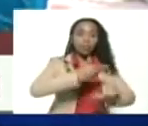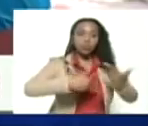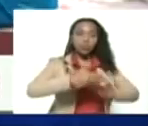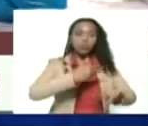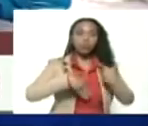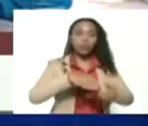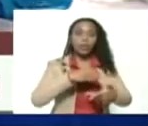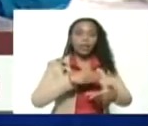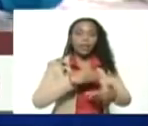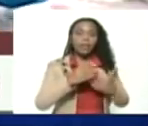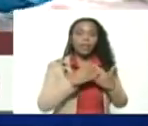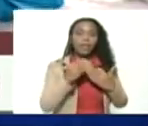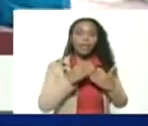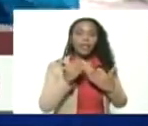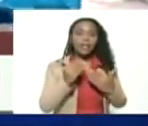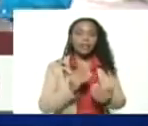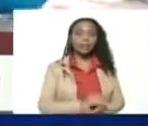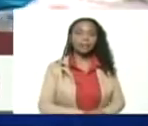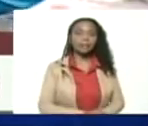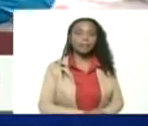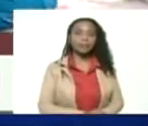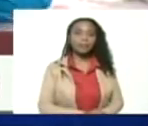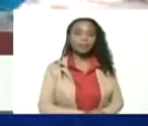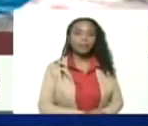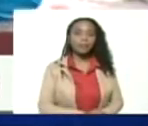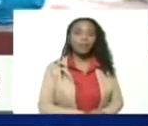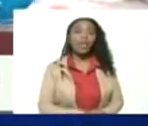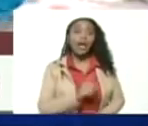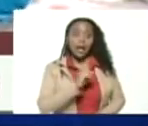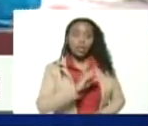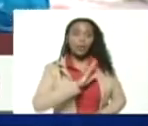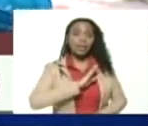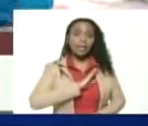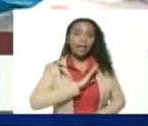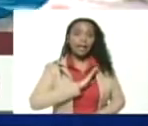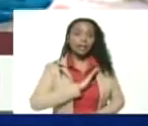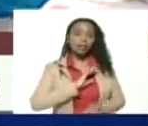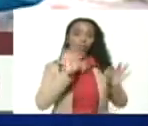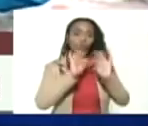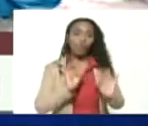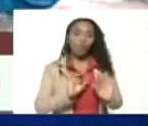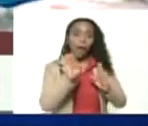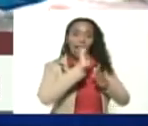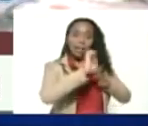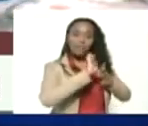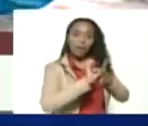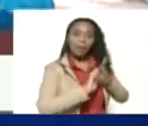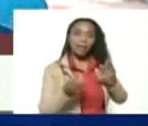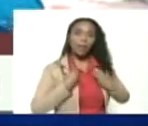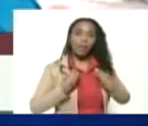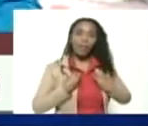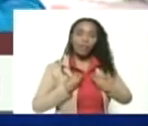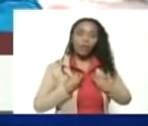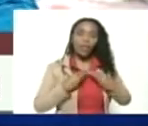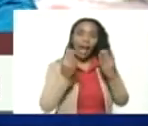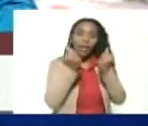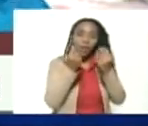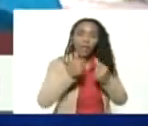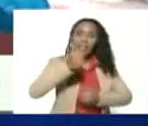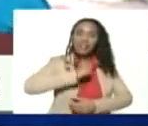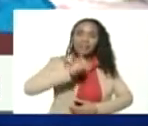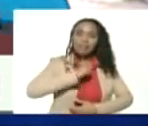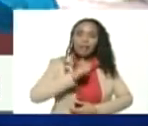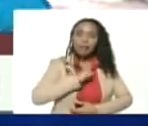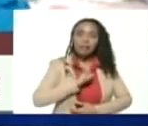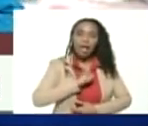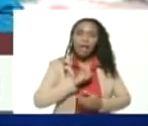Eso va a tener su etapa, eso es una etapa. que estamos viviendo de la economía de resistencia,